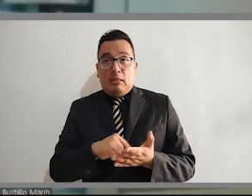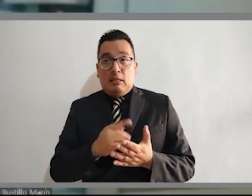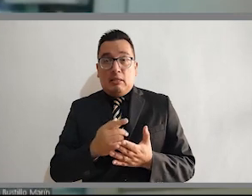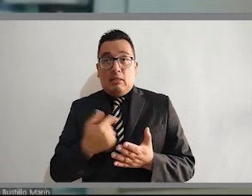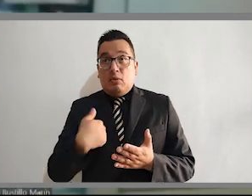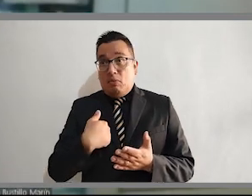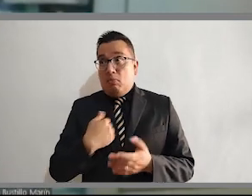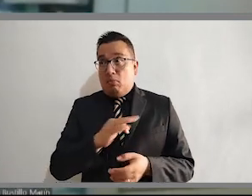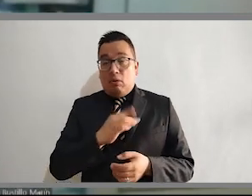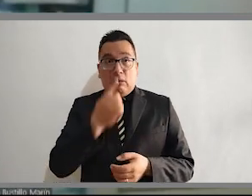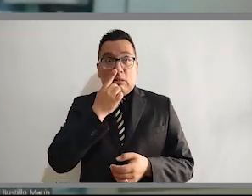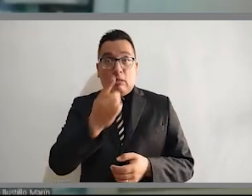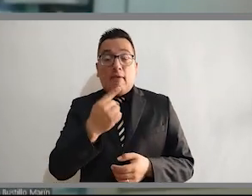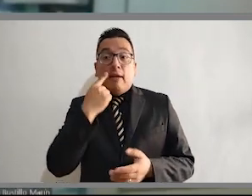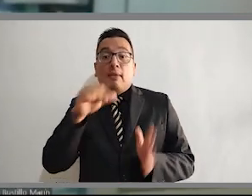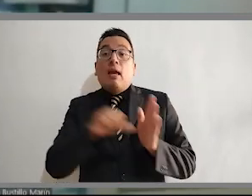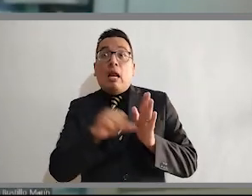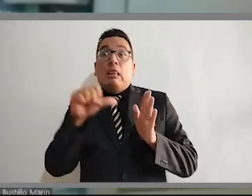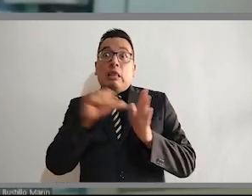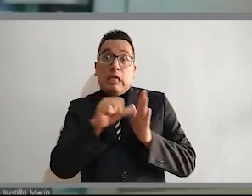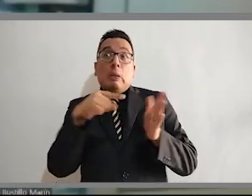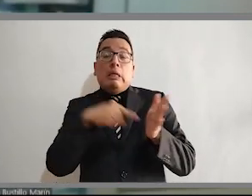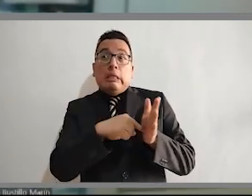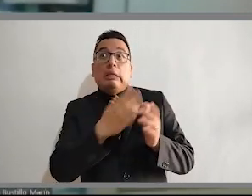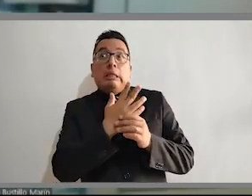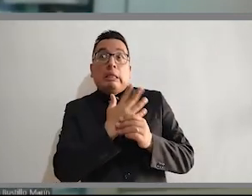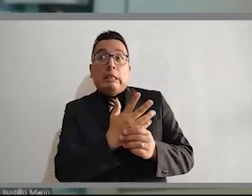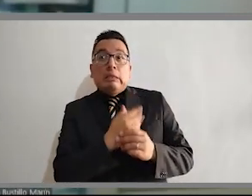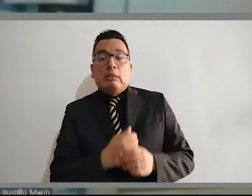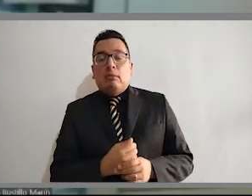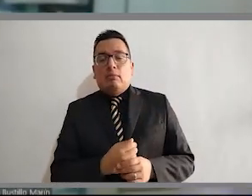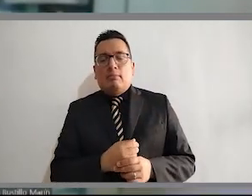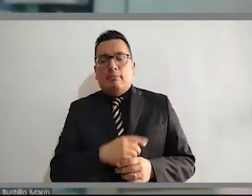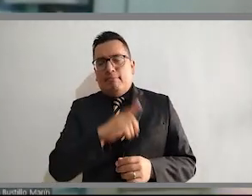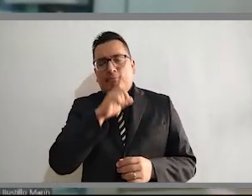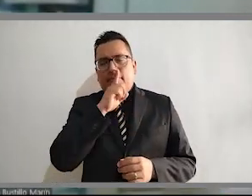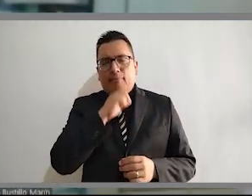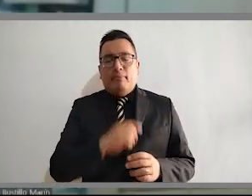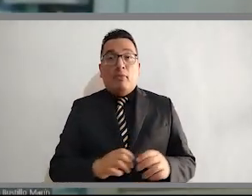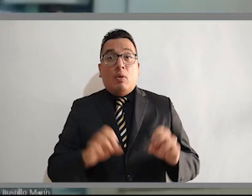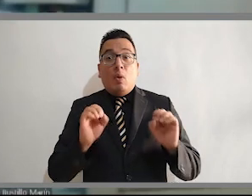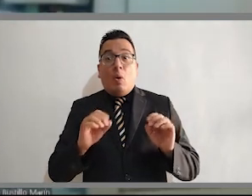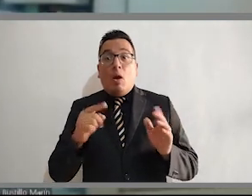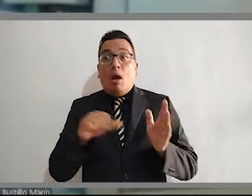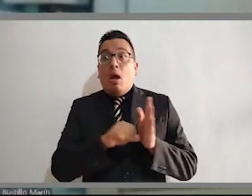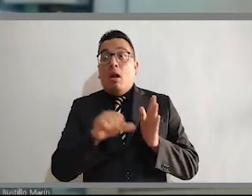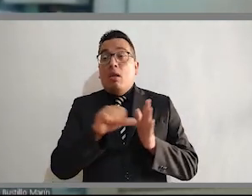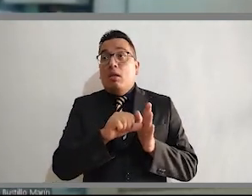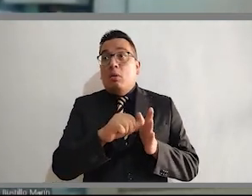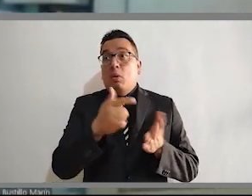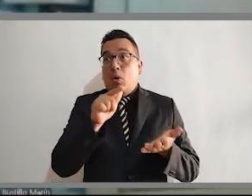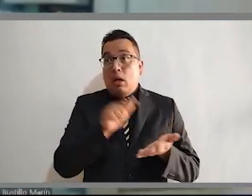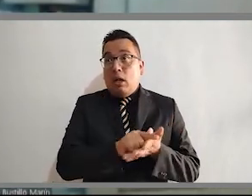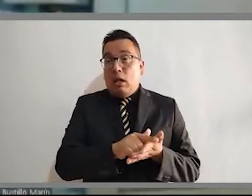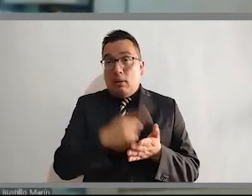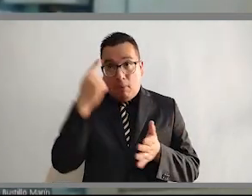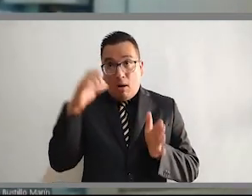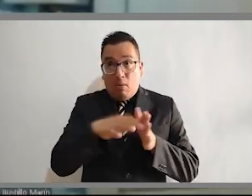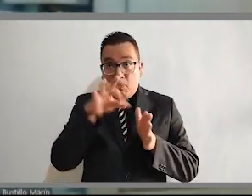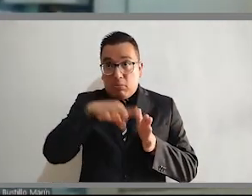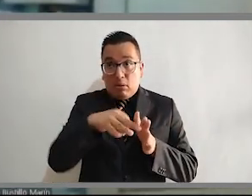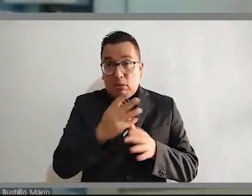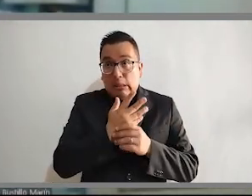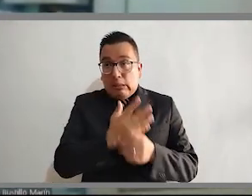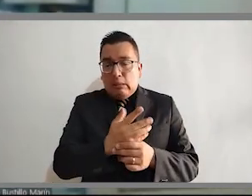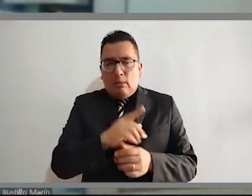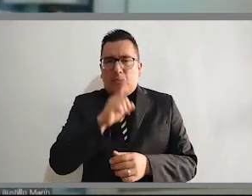fundamento donde yo te diga, el artículo de la ley electoral lo dice, o el artículo de la Constitución lo